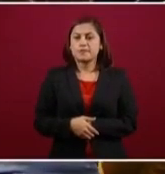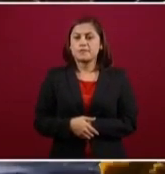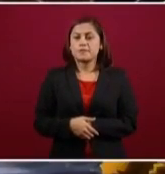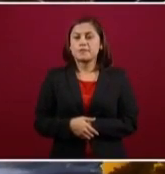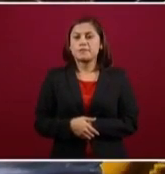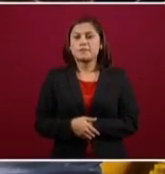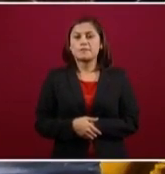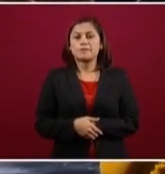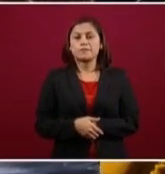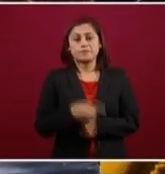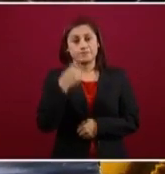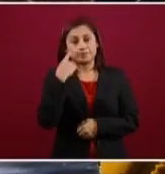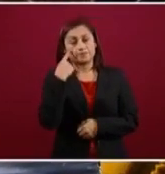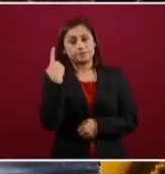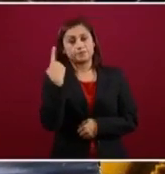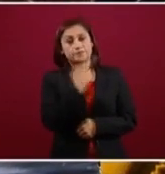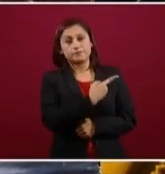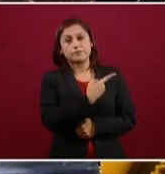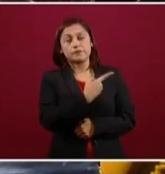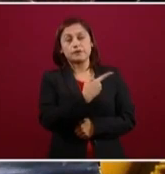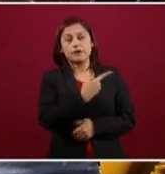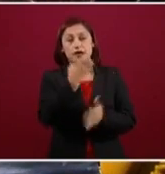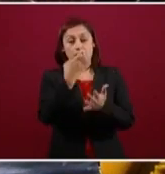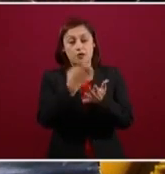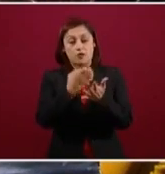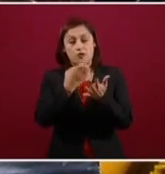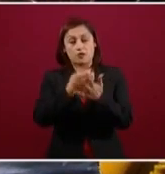La economía mexicana sorprende.